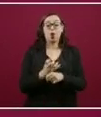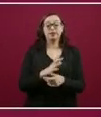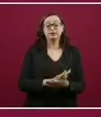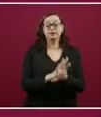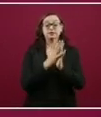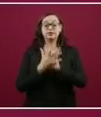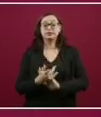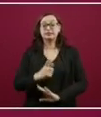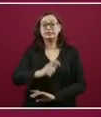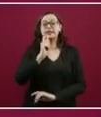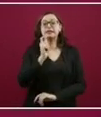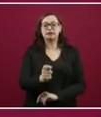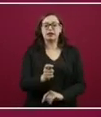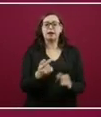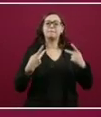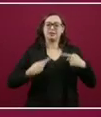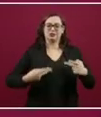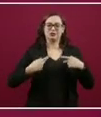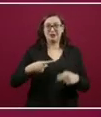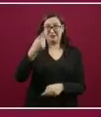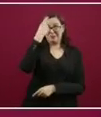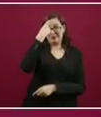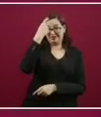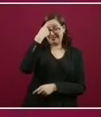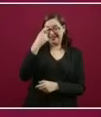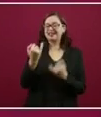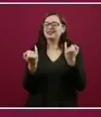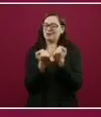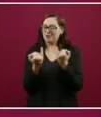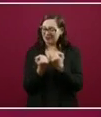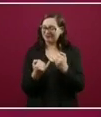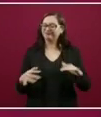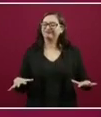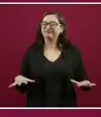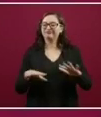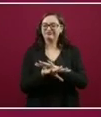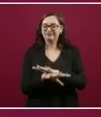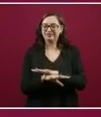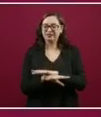mentalidad. Por eso hablamos de revolución de las